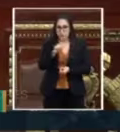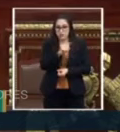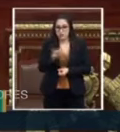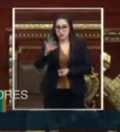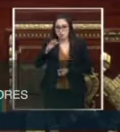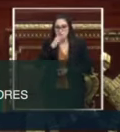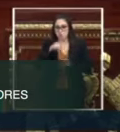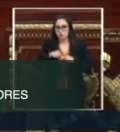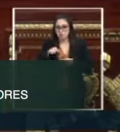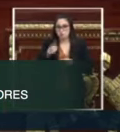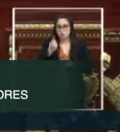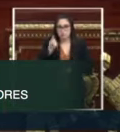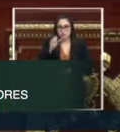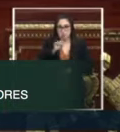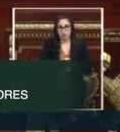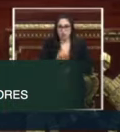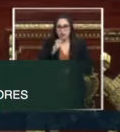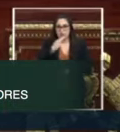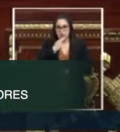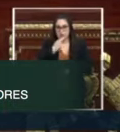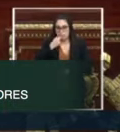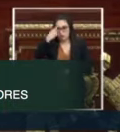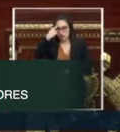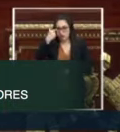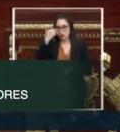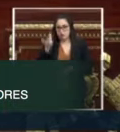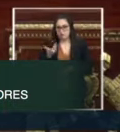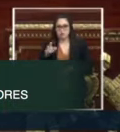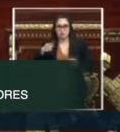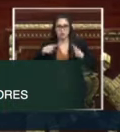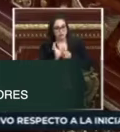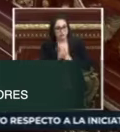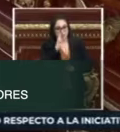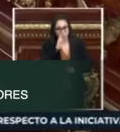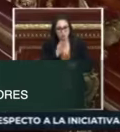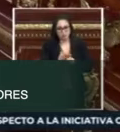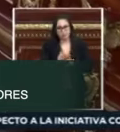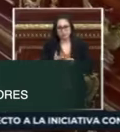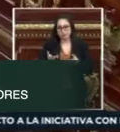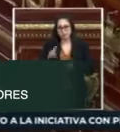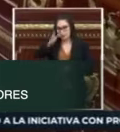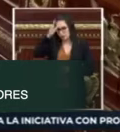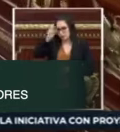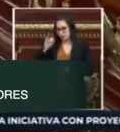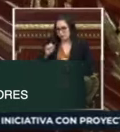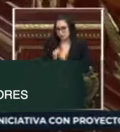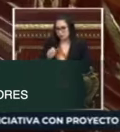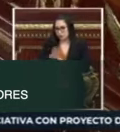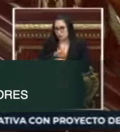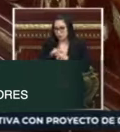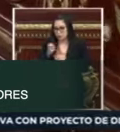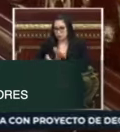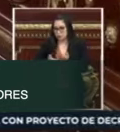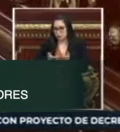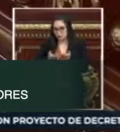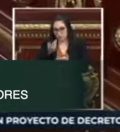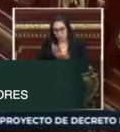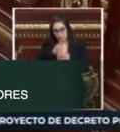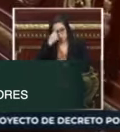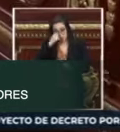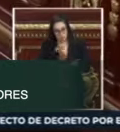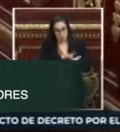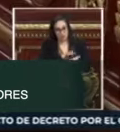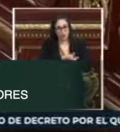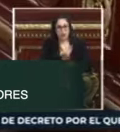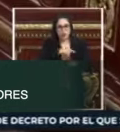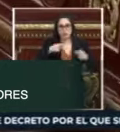También se aprobó con 46 votos a favor el dictamen con el que se reforma la Ley de Educación Física y del Deporte de